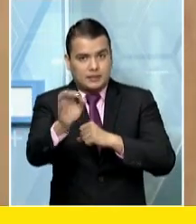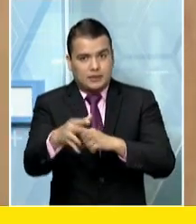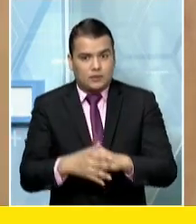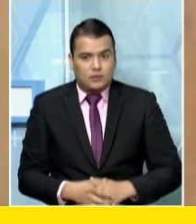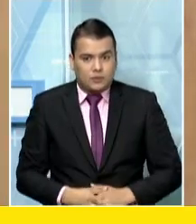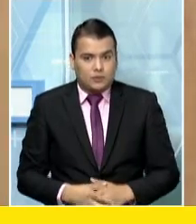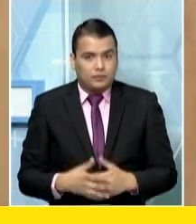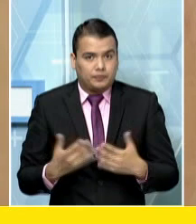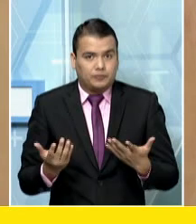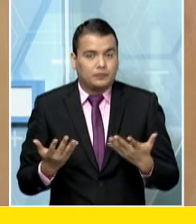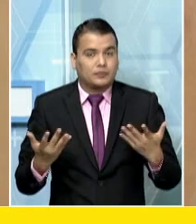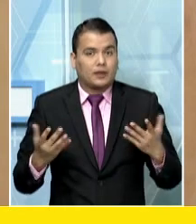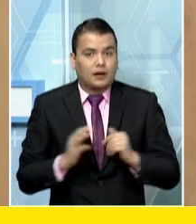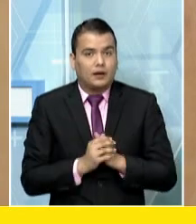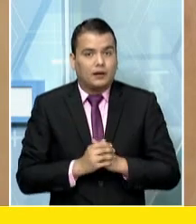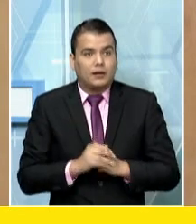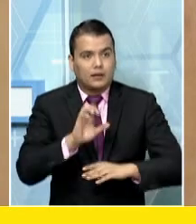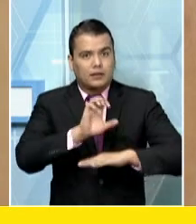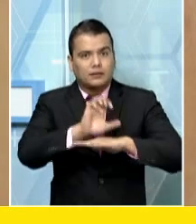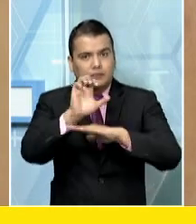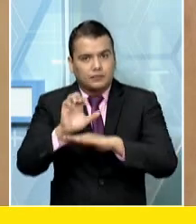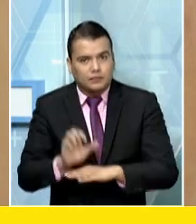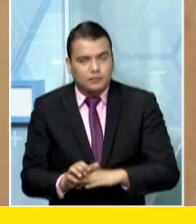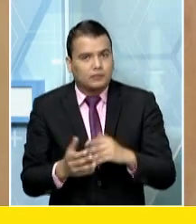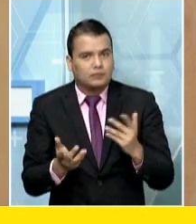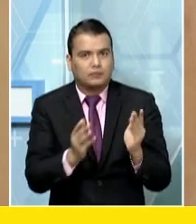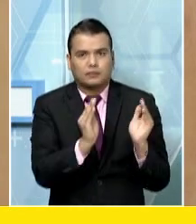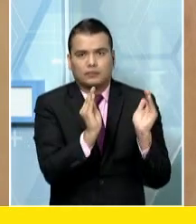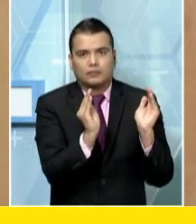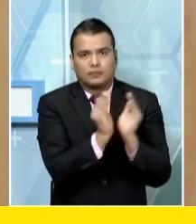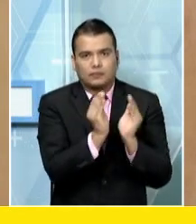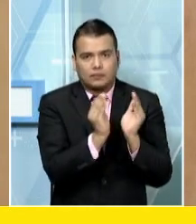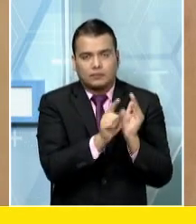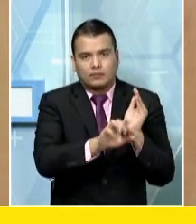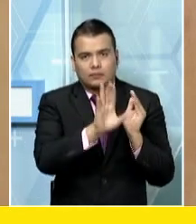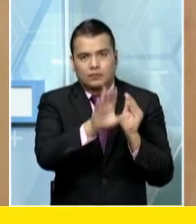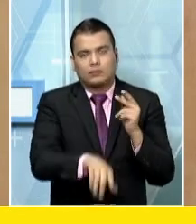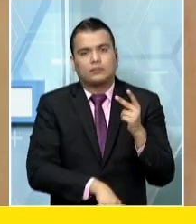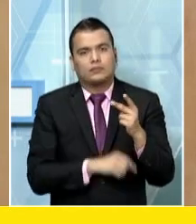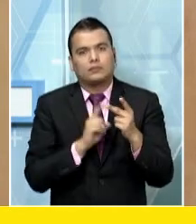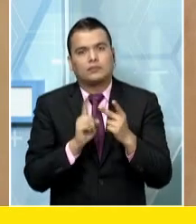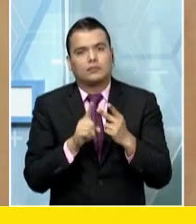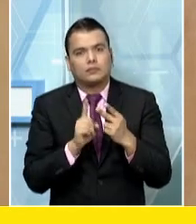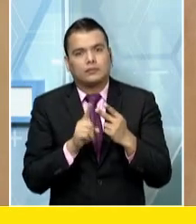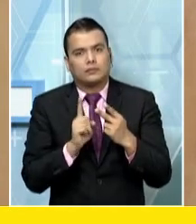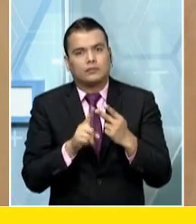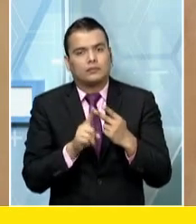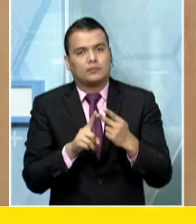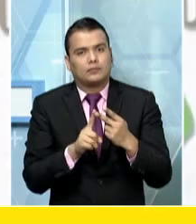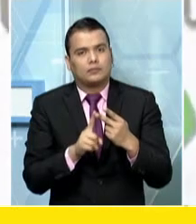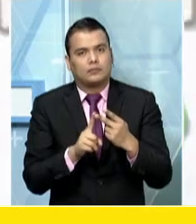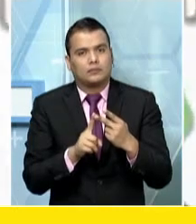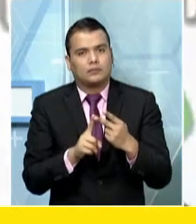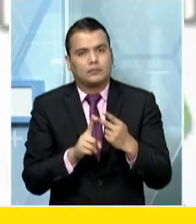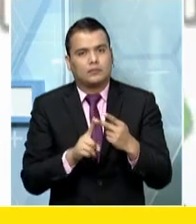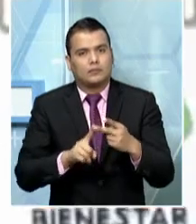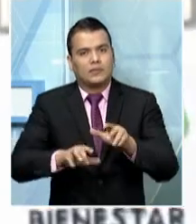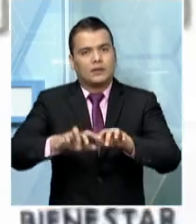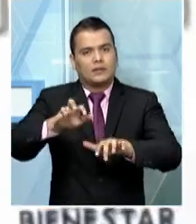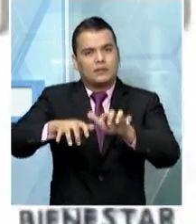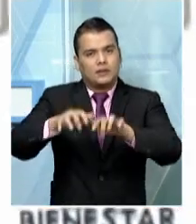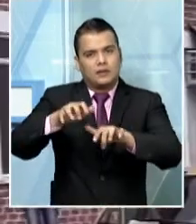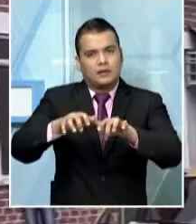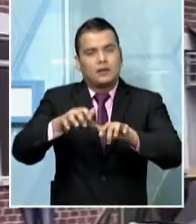articulaciones entre las entidades del instituto colombiano de bienestar familiar entre las las secretarías departamentales